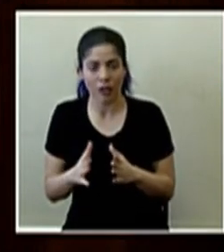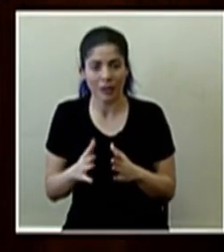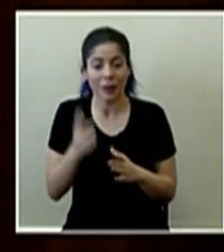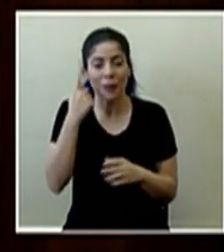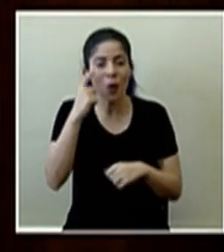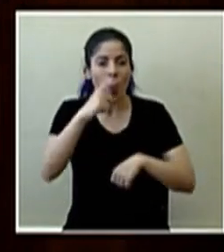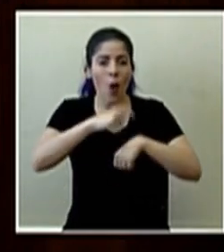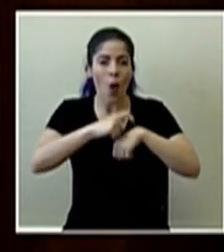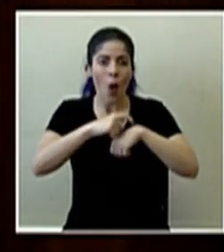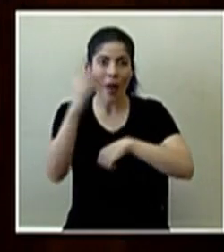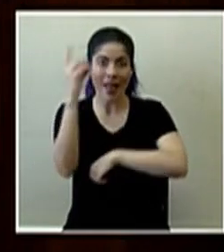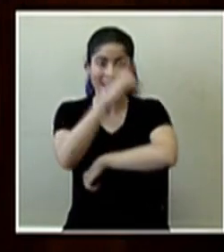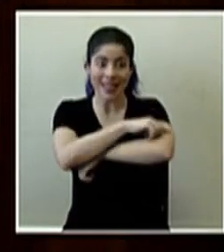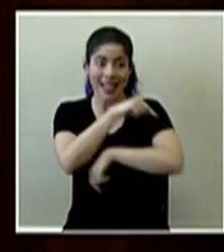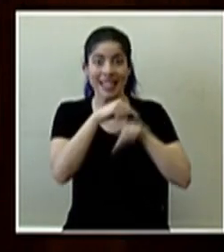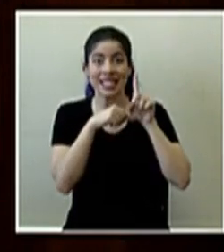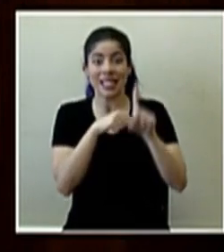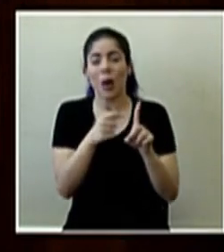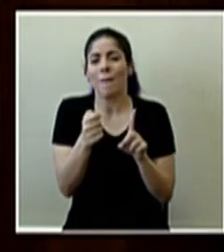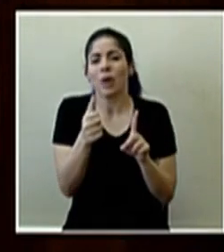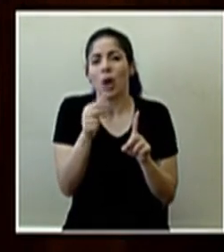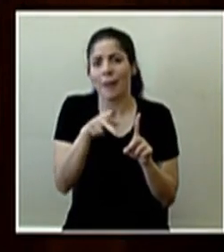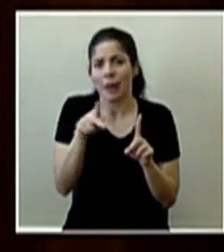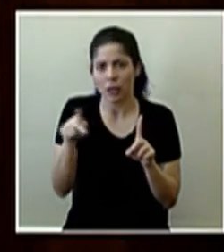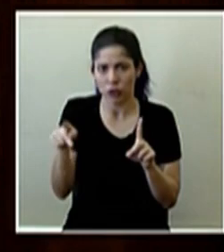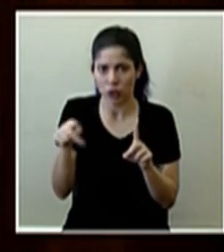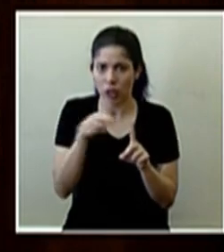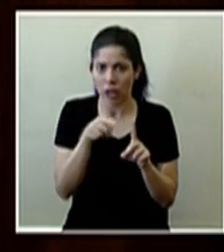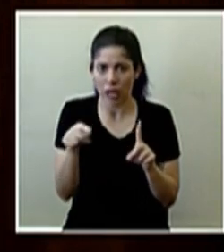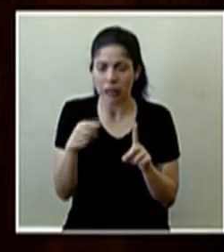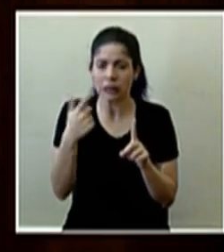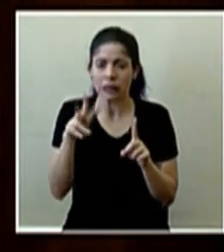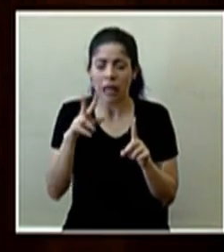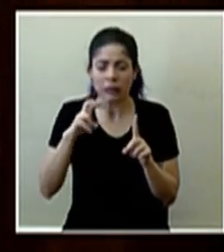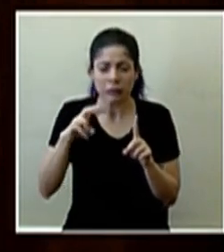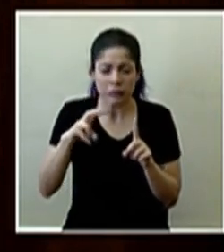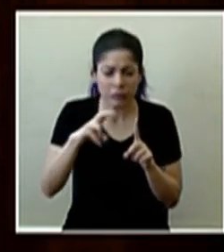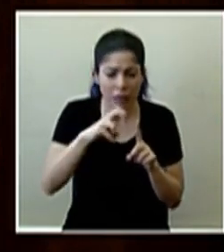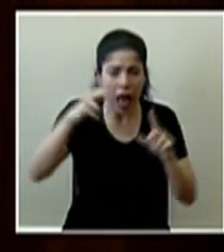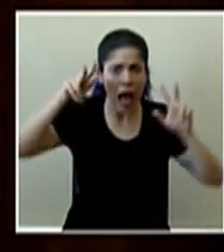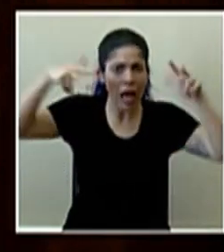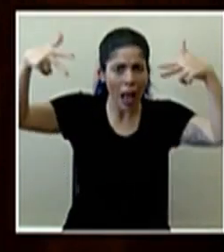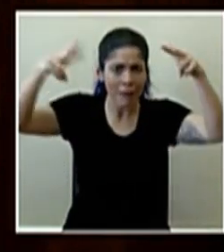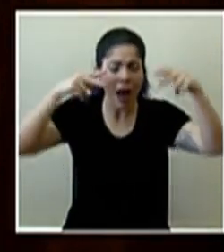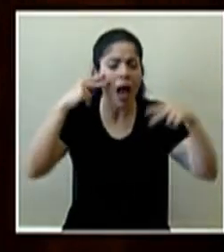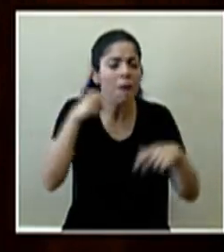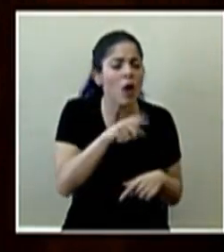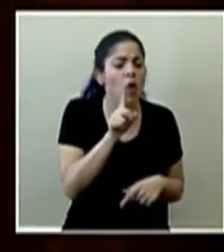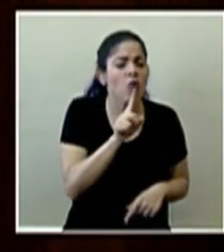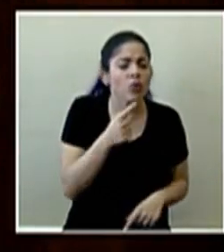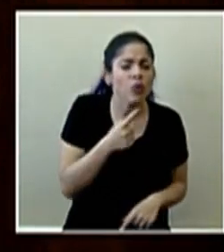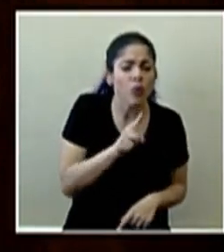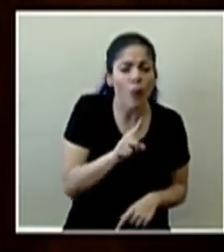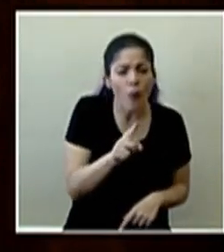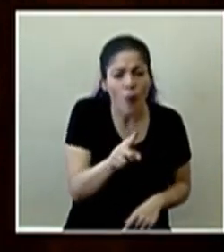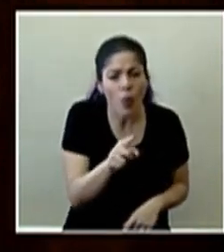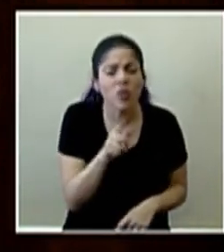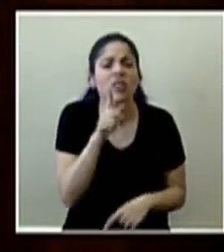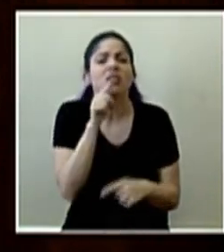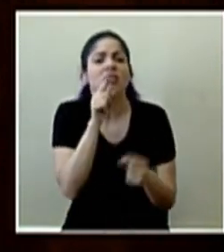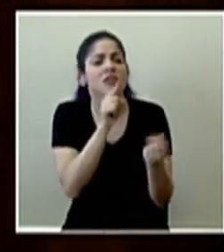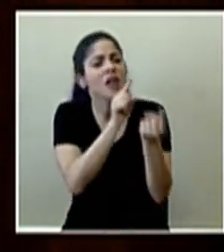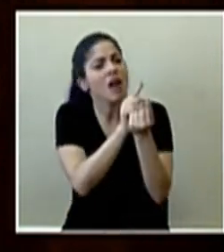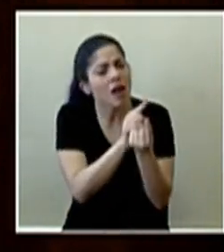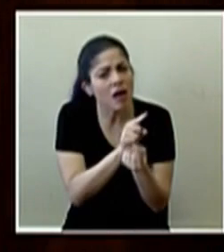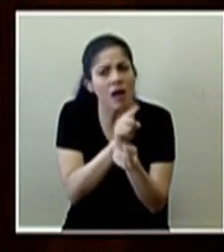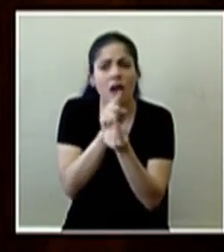por la hora del día en la que llegó. Se hizo una revisión de las cámaras para ver dónde estuvo la persona, con qué personas